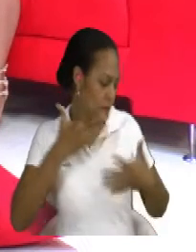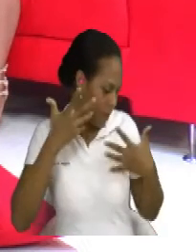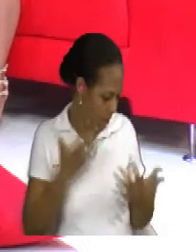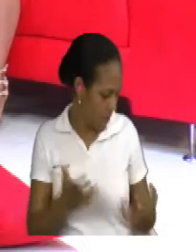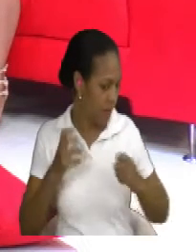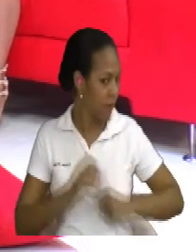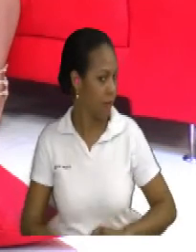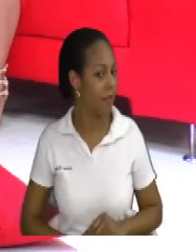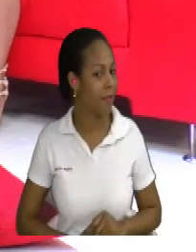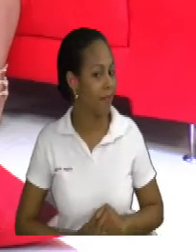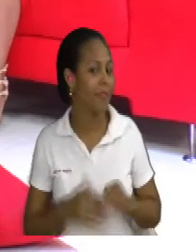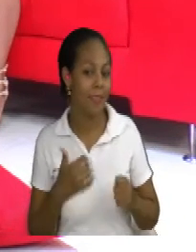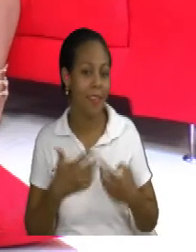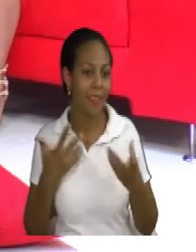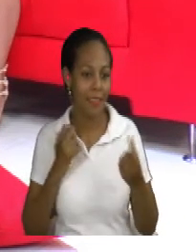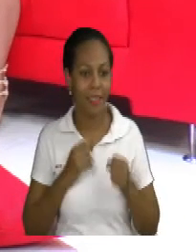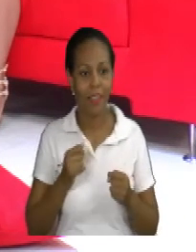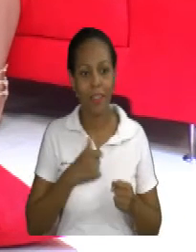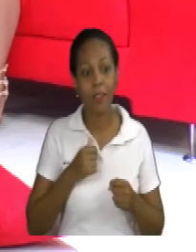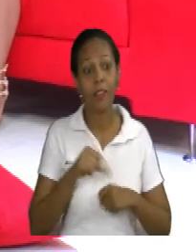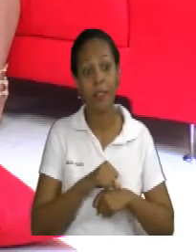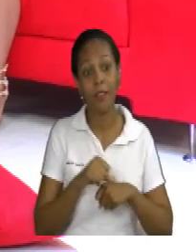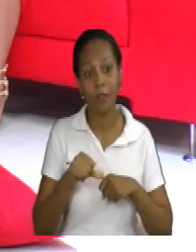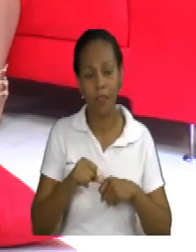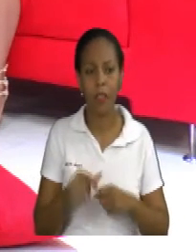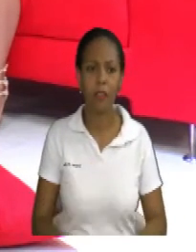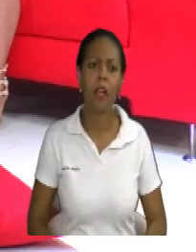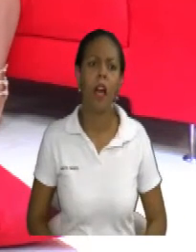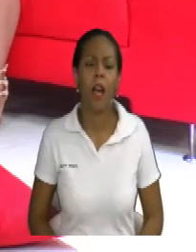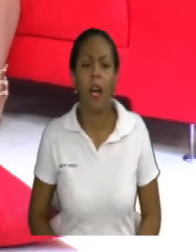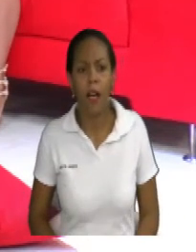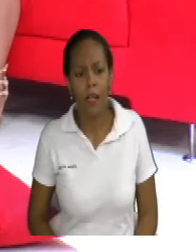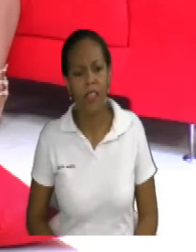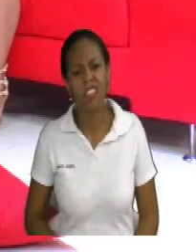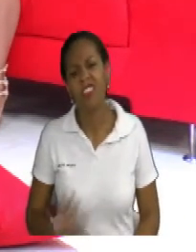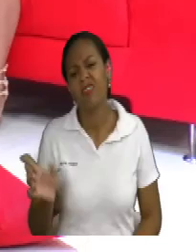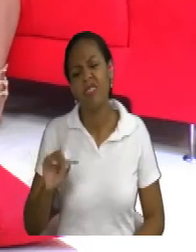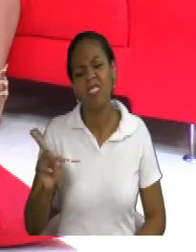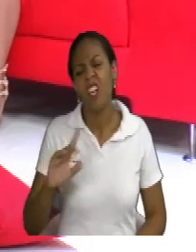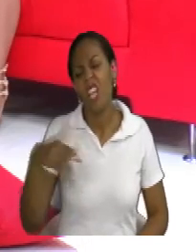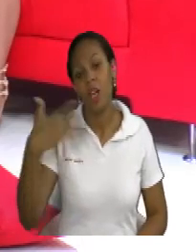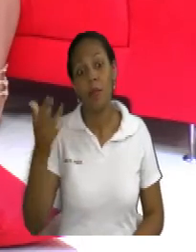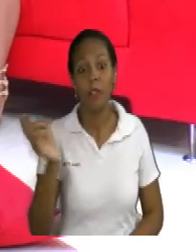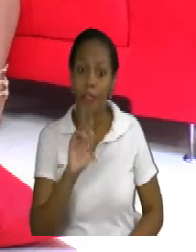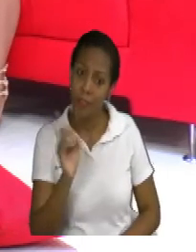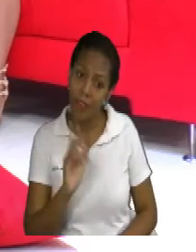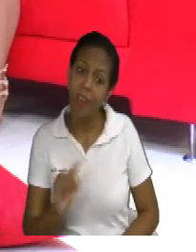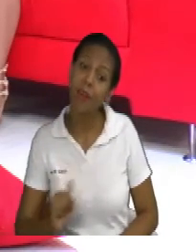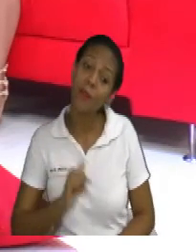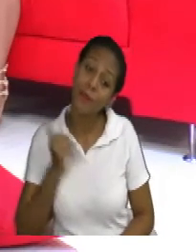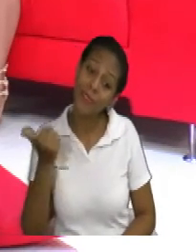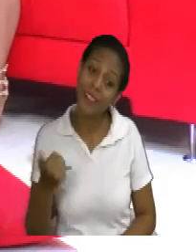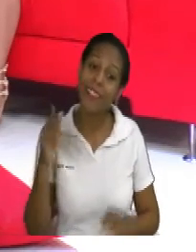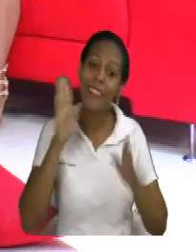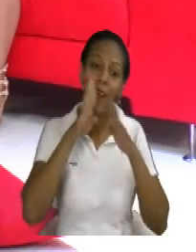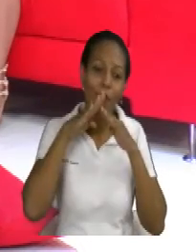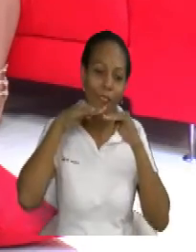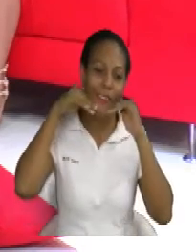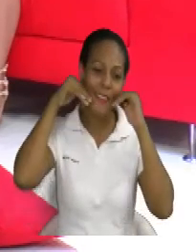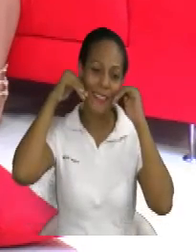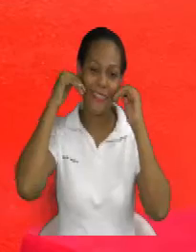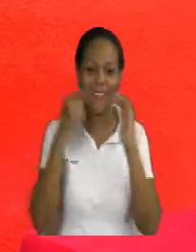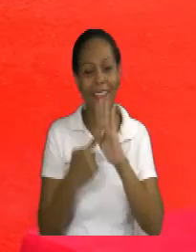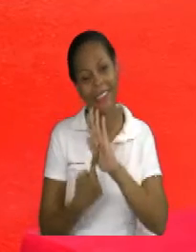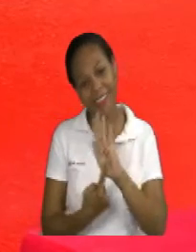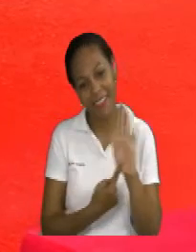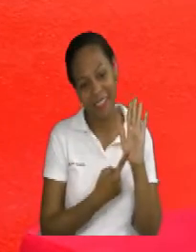se realice esta cirugía, que no lo dejen sin esta bonita oportunidad, porque para brindar una sonrisa en estos momentos